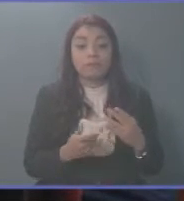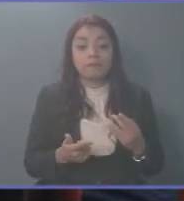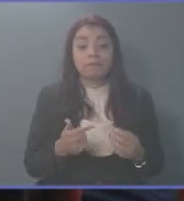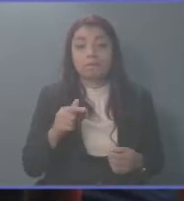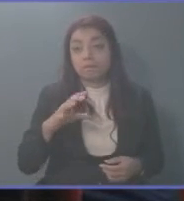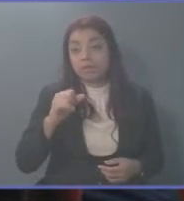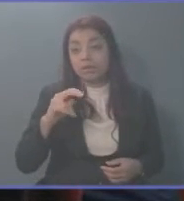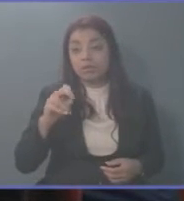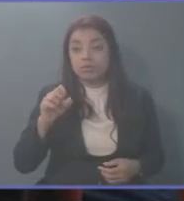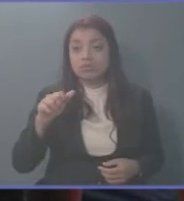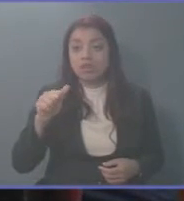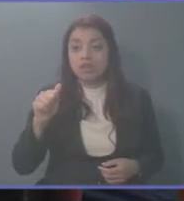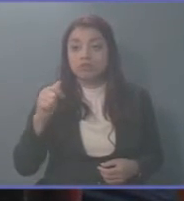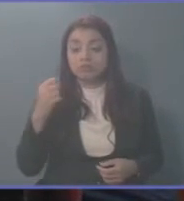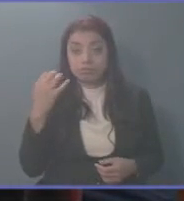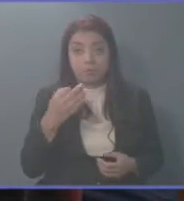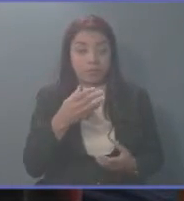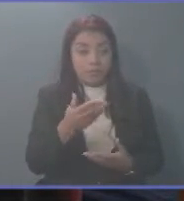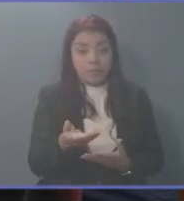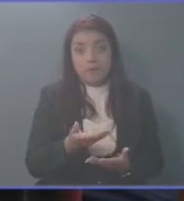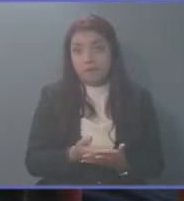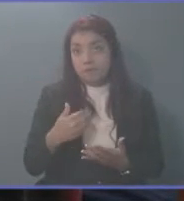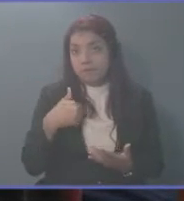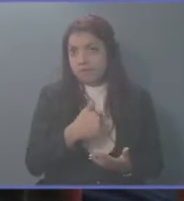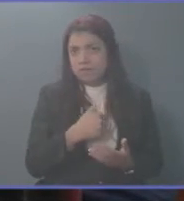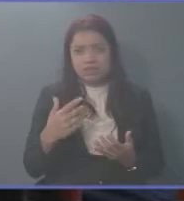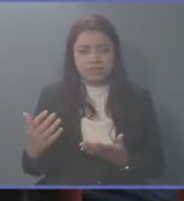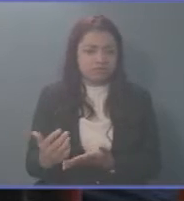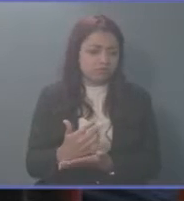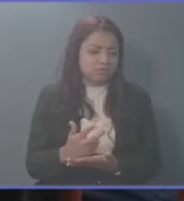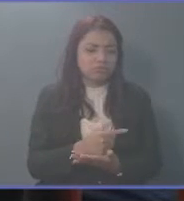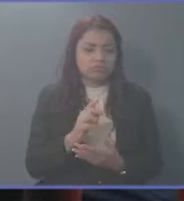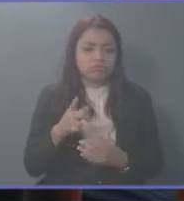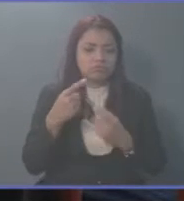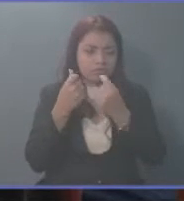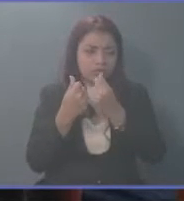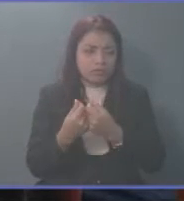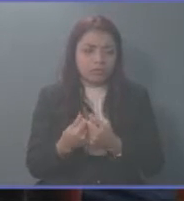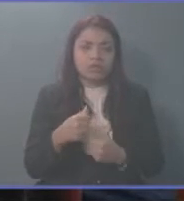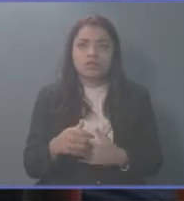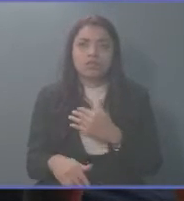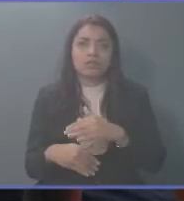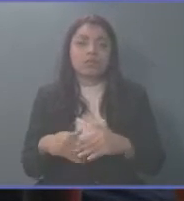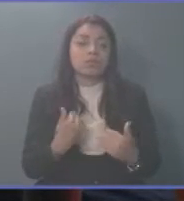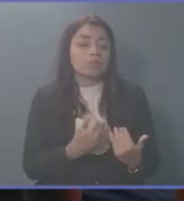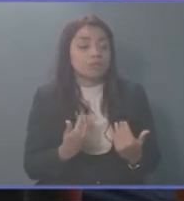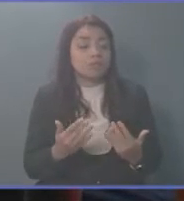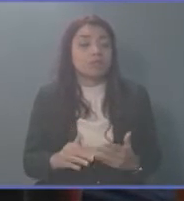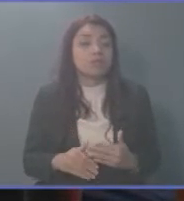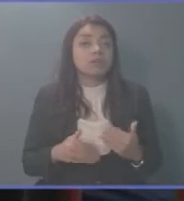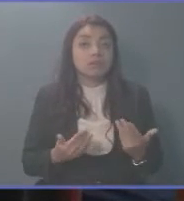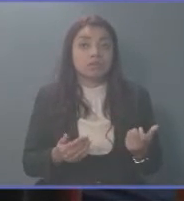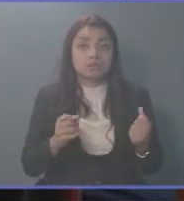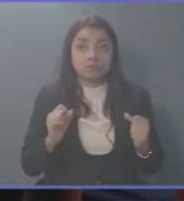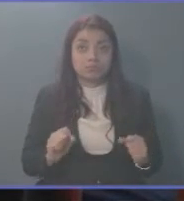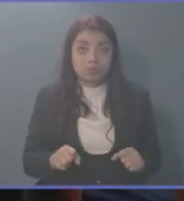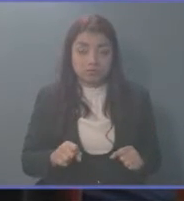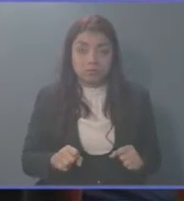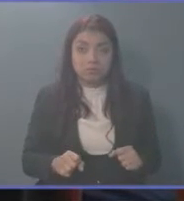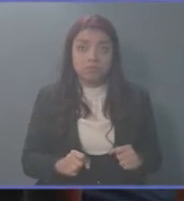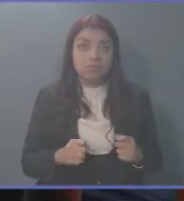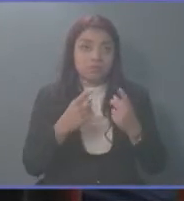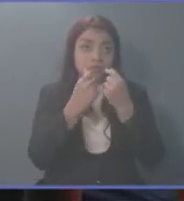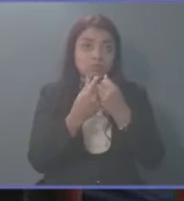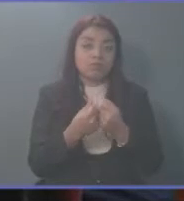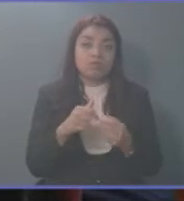CONSA deberá presentar al Ministerio de Hacienda su presupuesto anual de operaciones para su inclusión en el